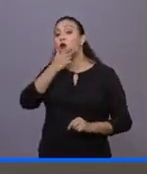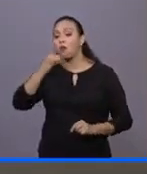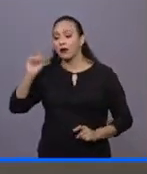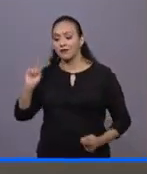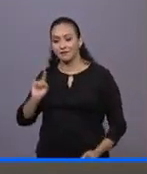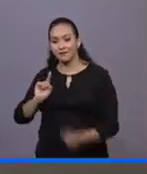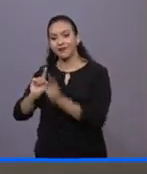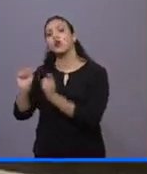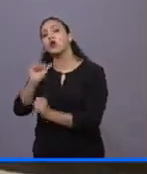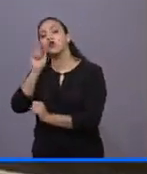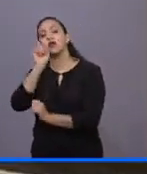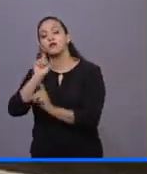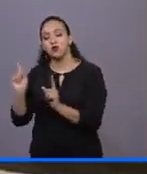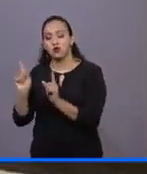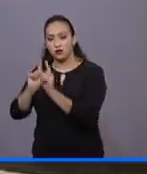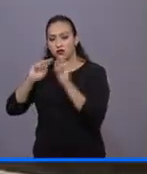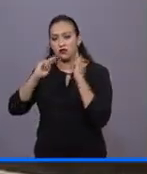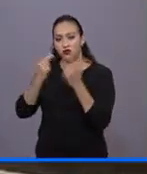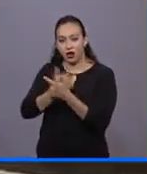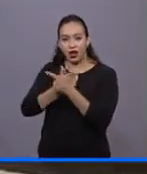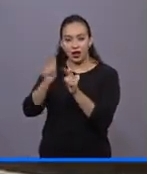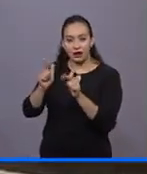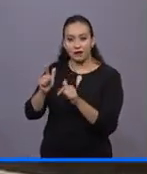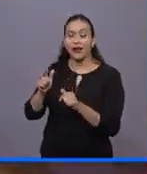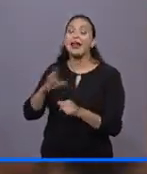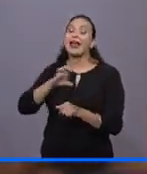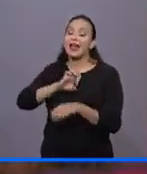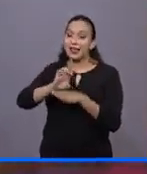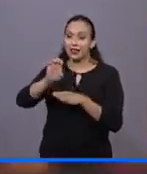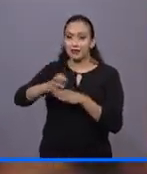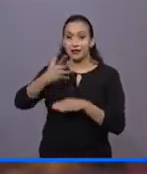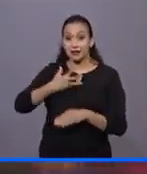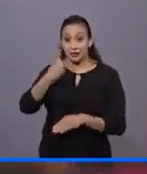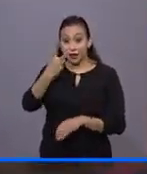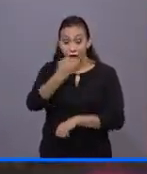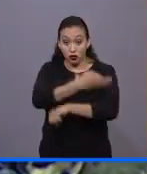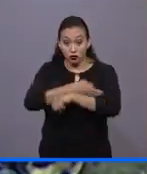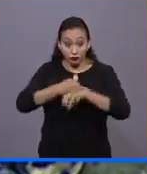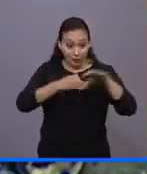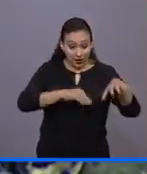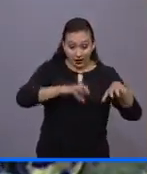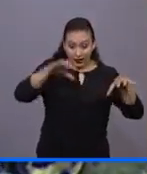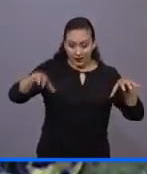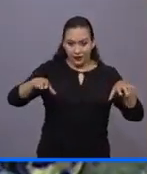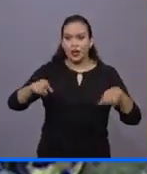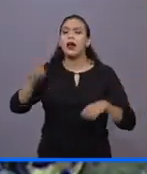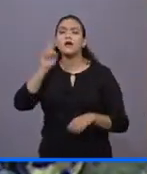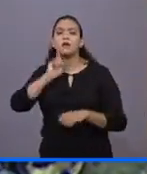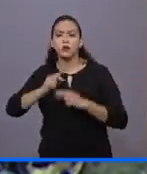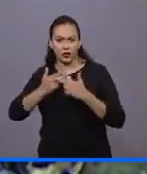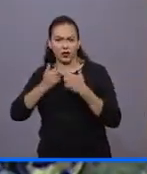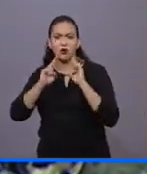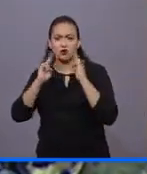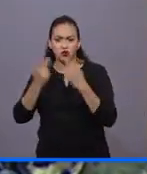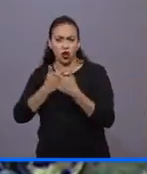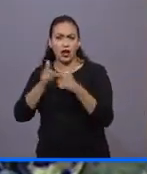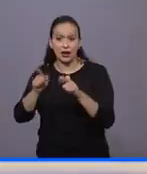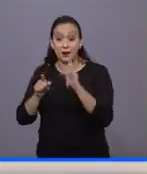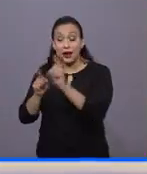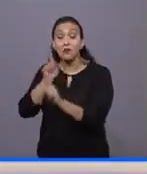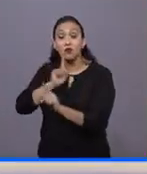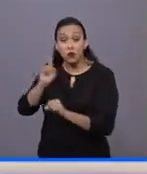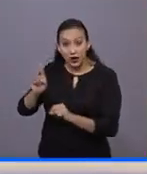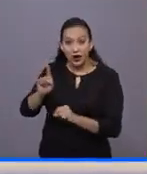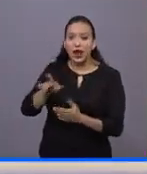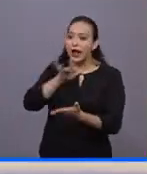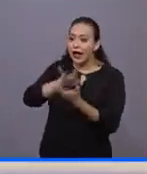de concubinato, por lo que contaba con 2 familias. Incluso la concubina fue quien lo asistió durante la etapa de